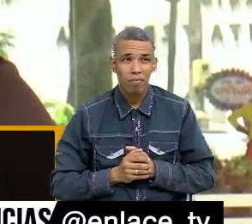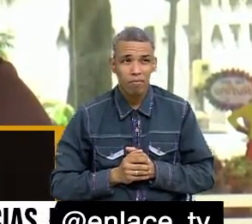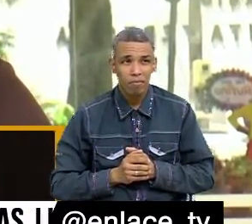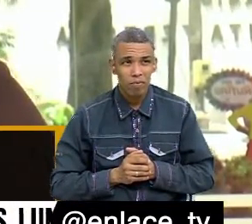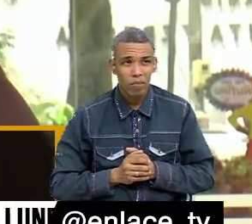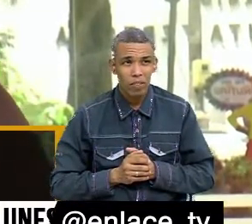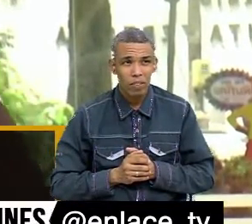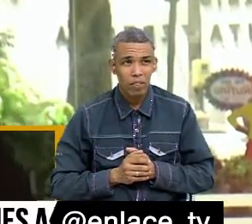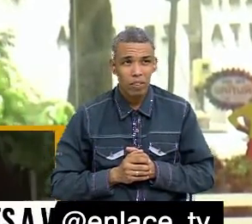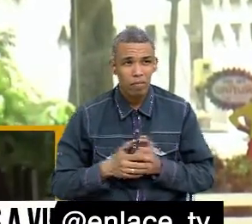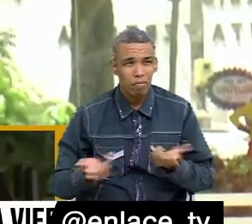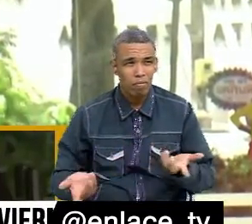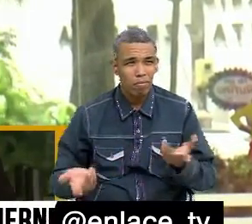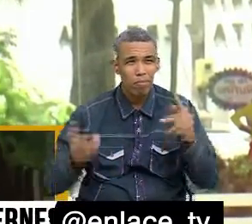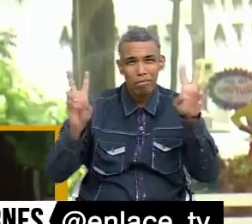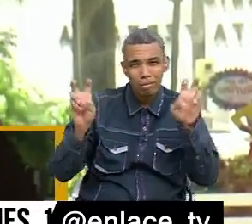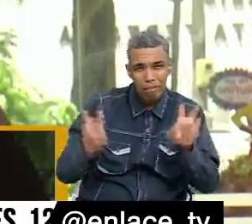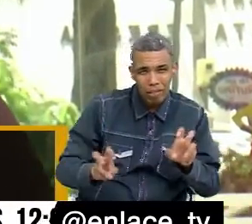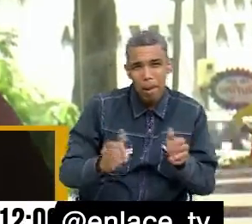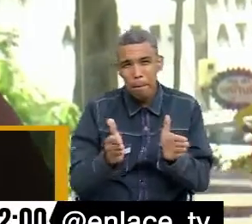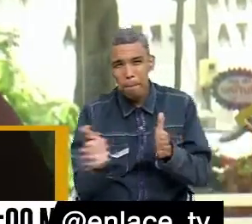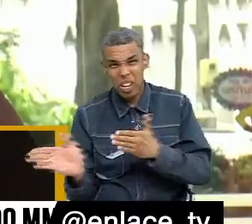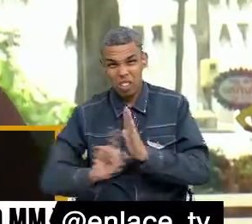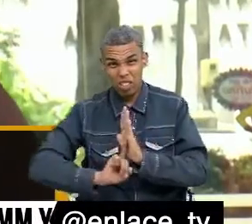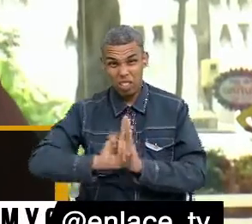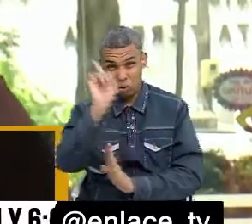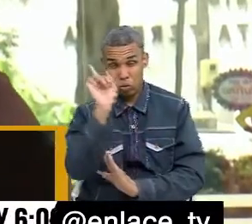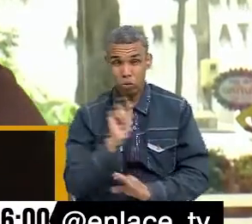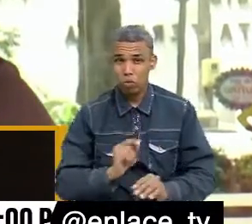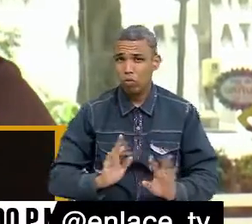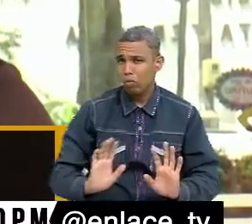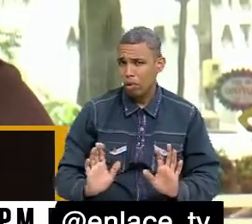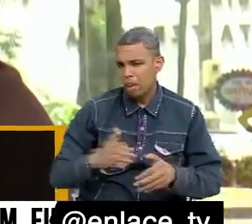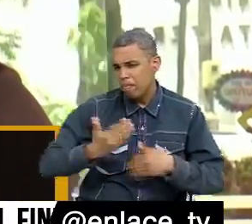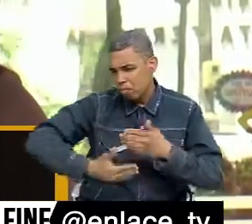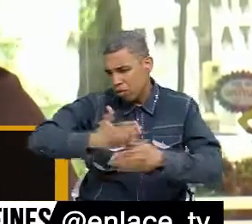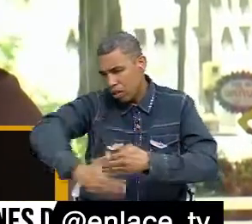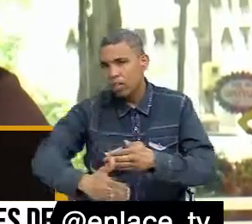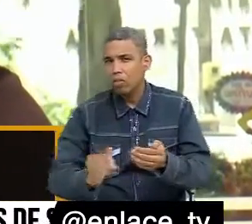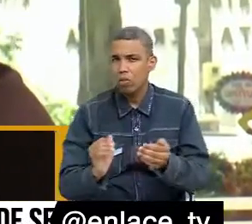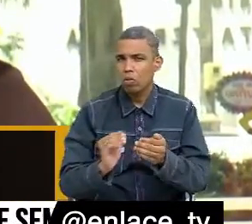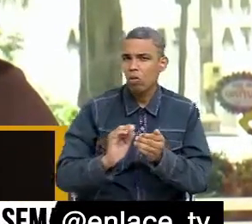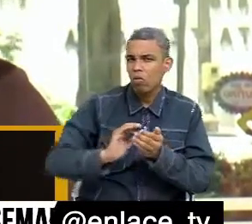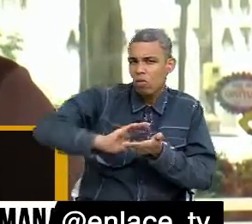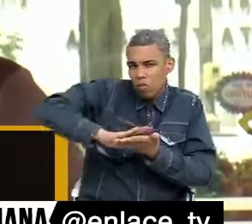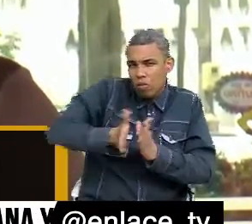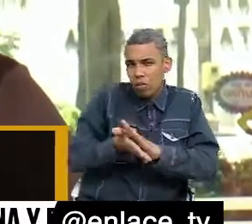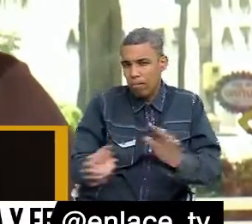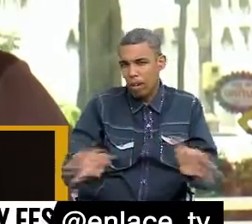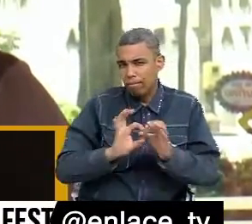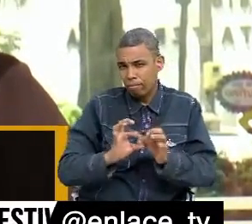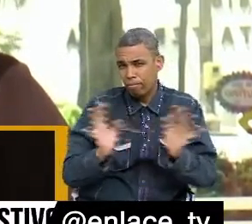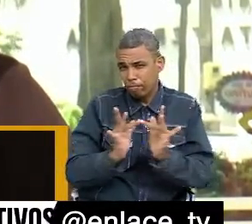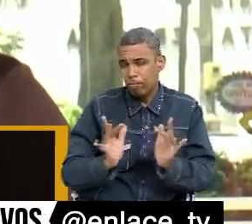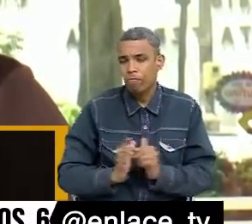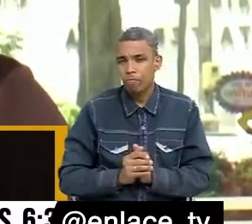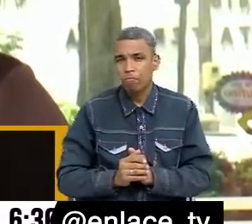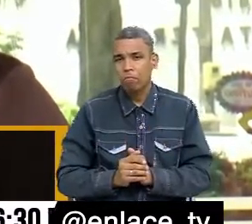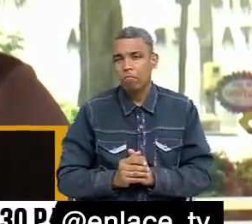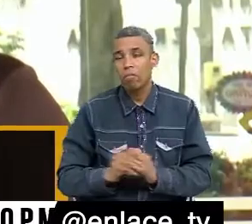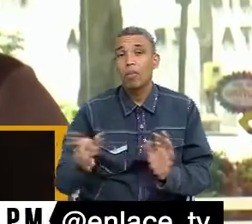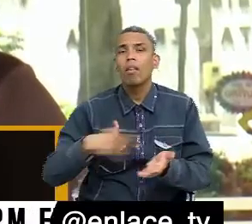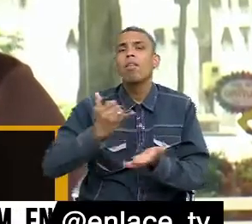algunos temas que tienen que ver con el plan de desarrollo a nivel nacional, también con el tema de posconflicto. De igual manera van a haber elección de junta